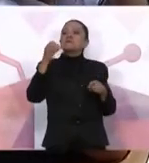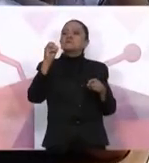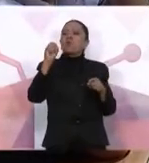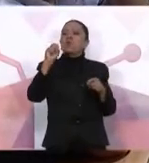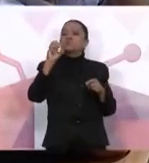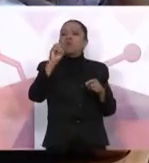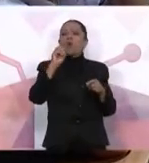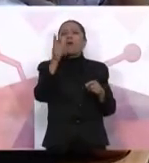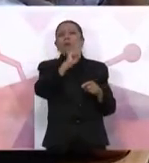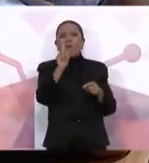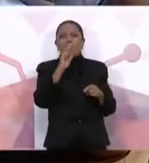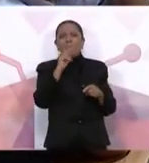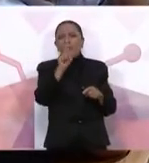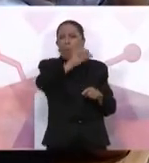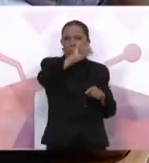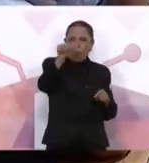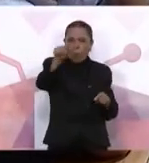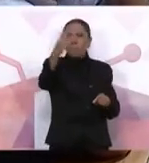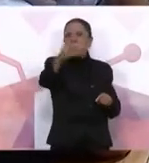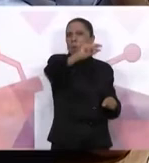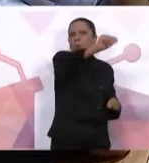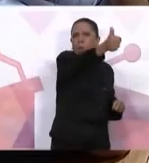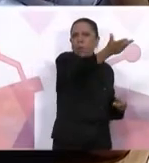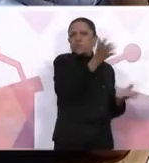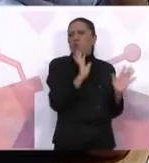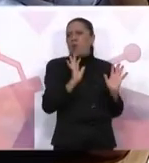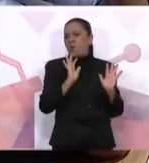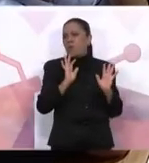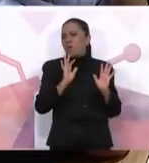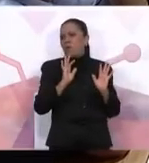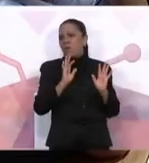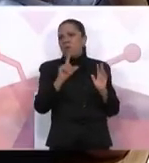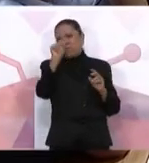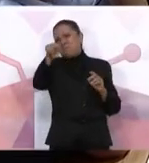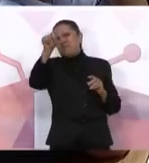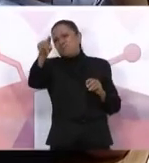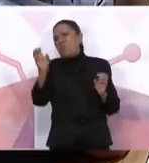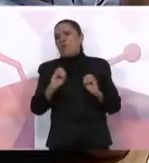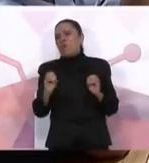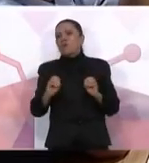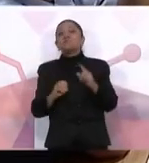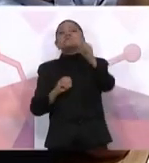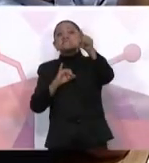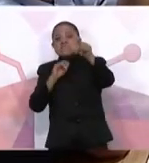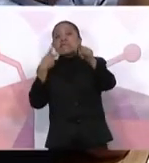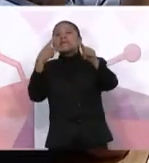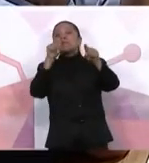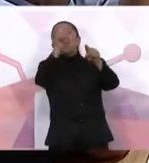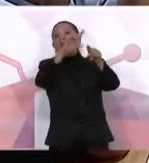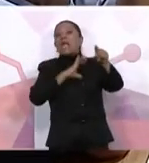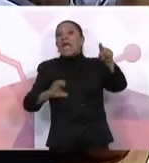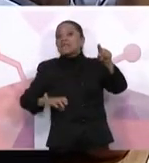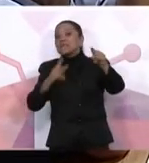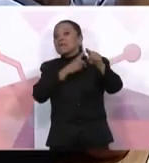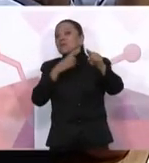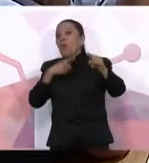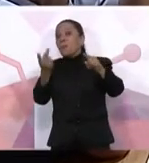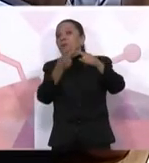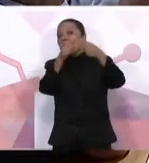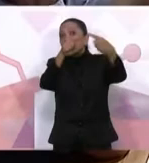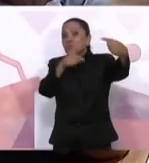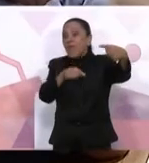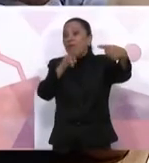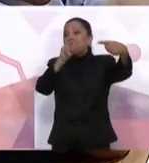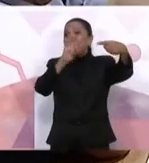la moderación también tiene preguntas pero no hay a quien preguntarle el candidato a quien deberíamos preguntarle no se encuentra